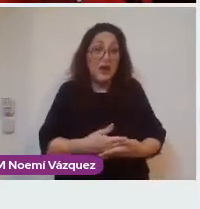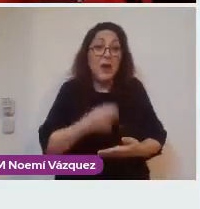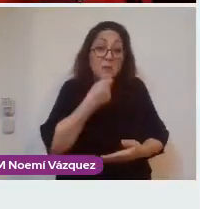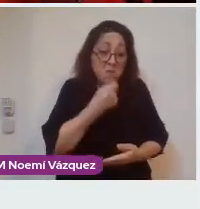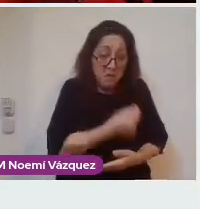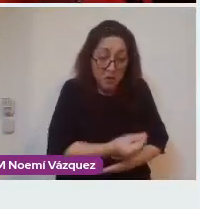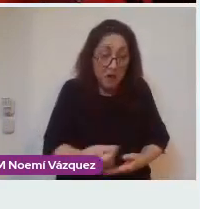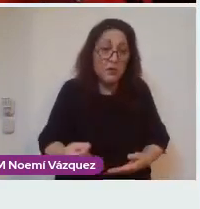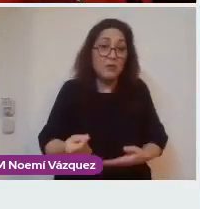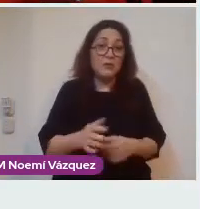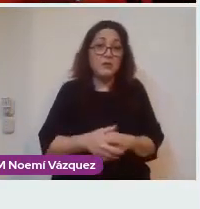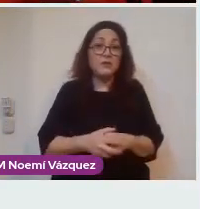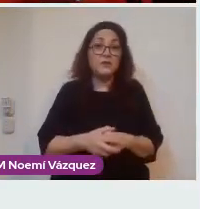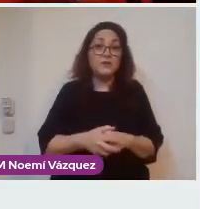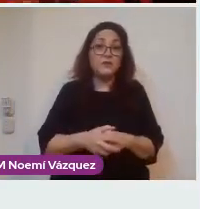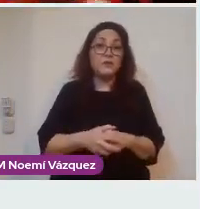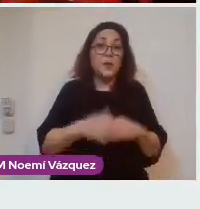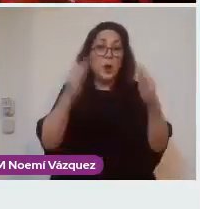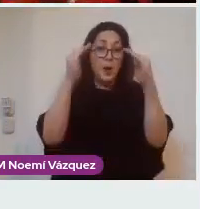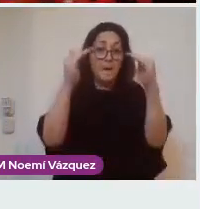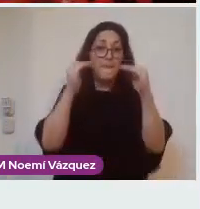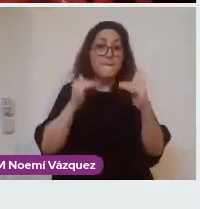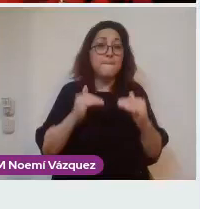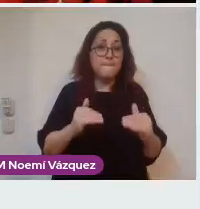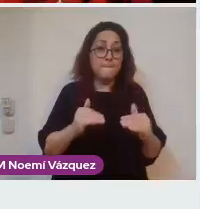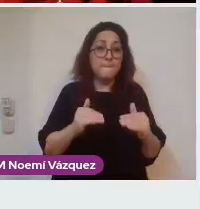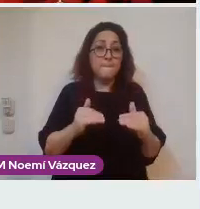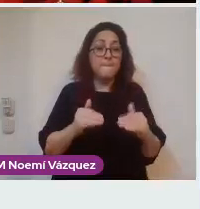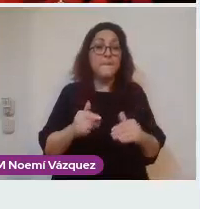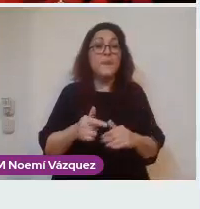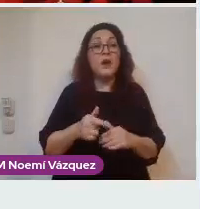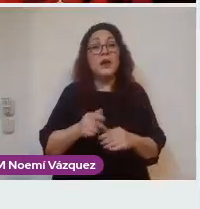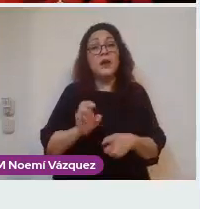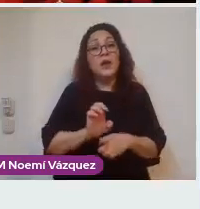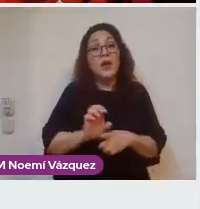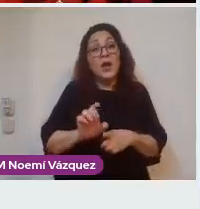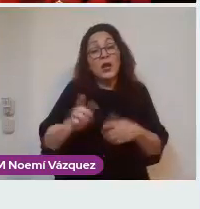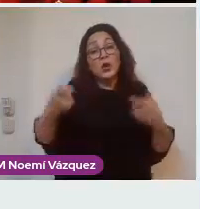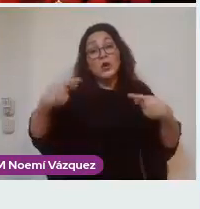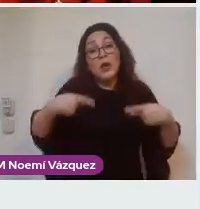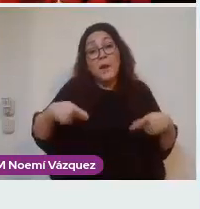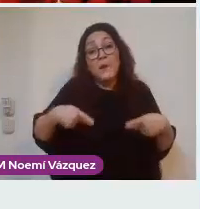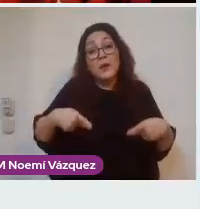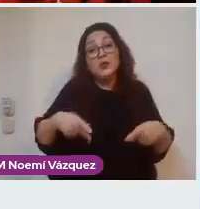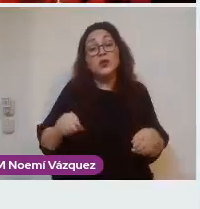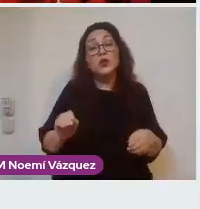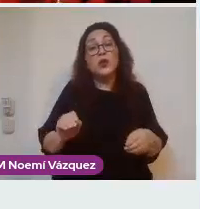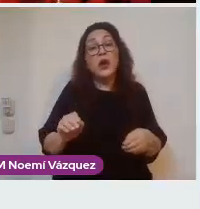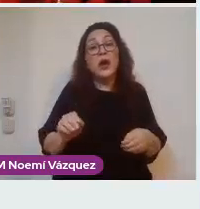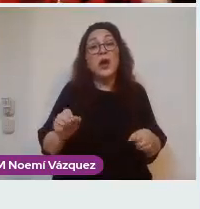porque ahorita la parte final es fuerte, porque nos habla de cómo